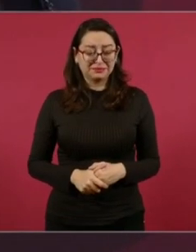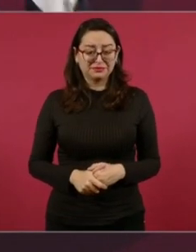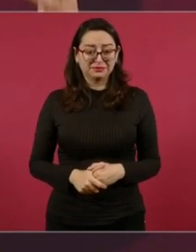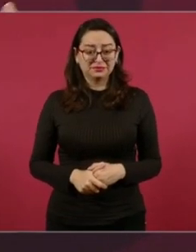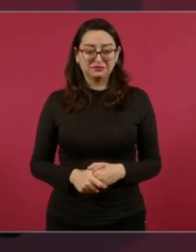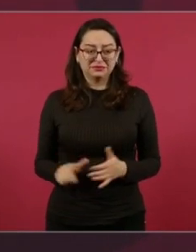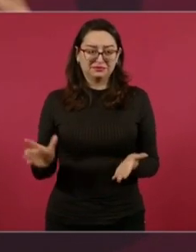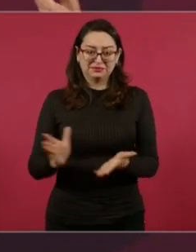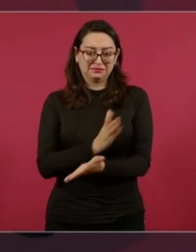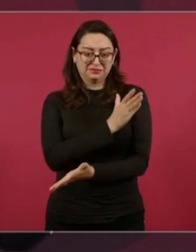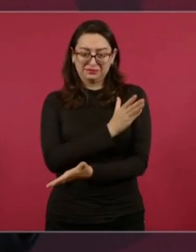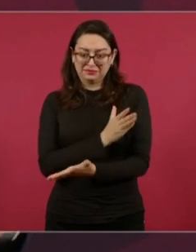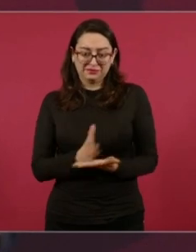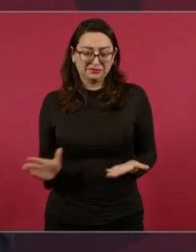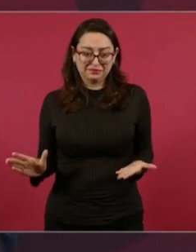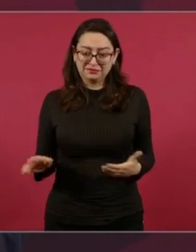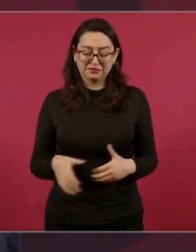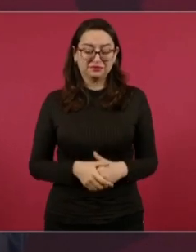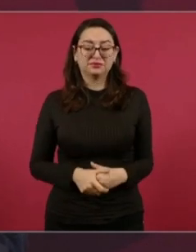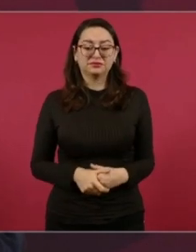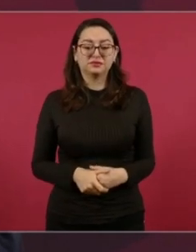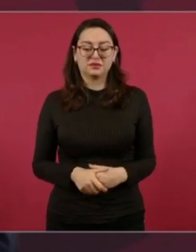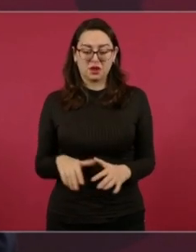Son varias iniciativas.